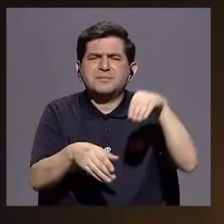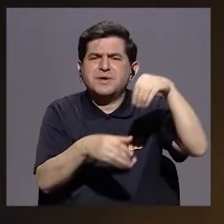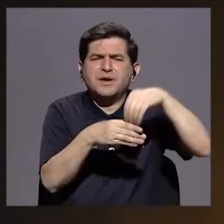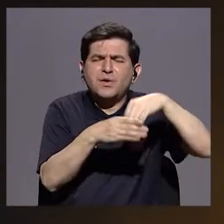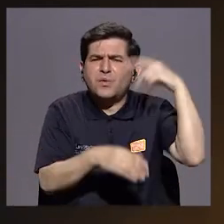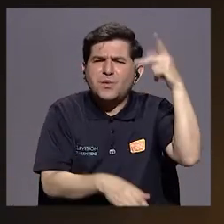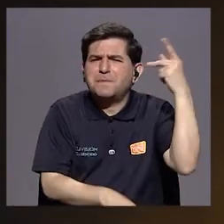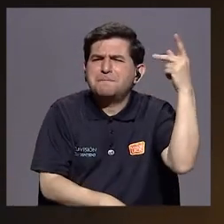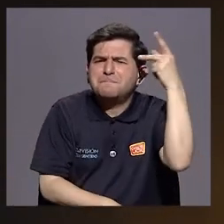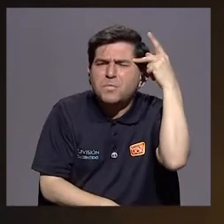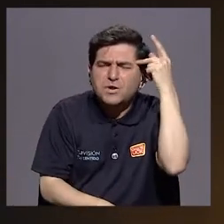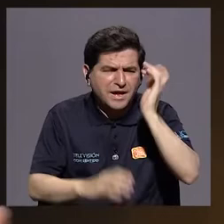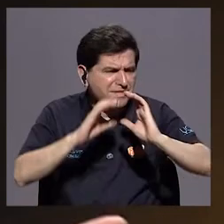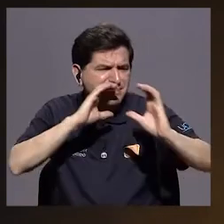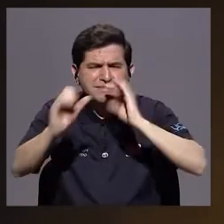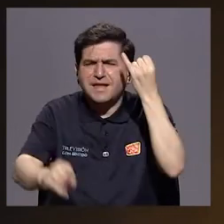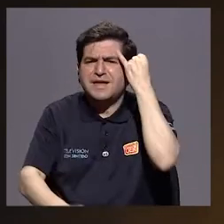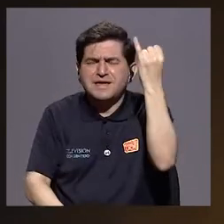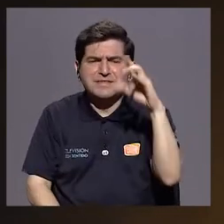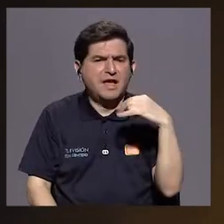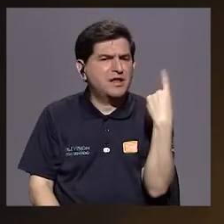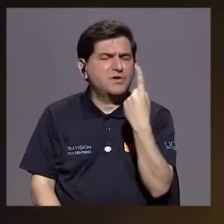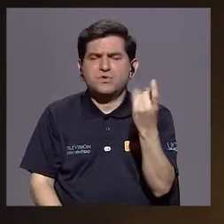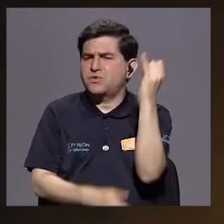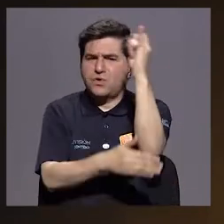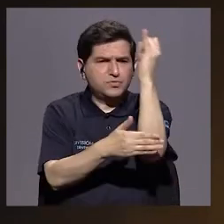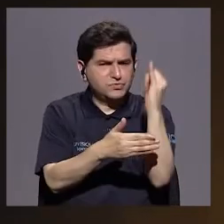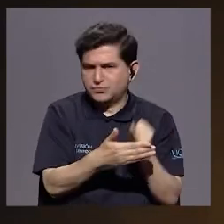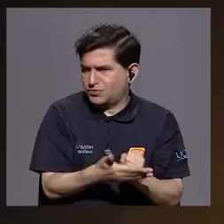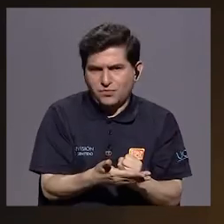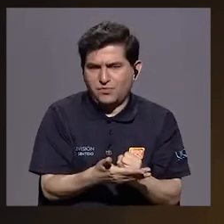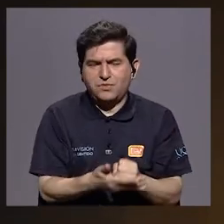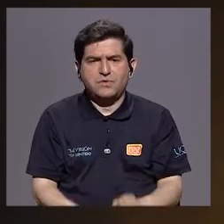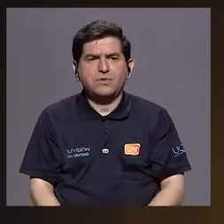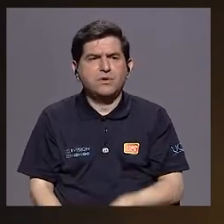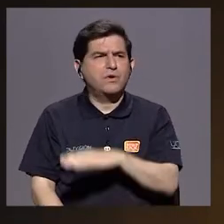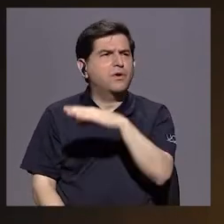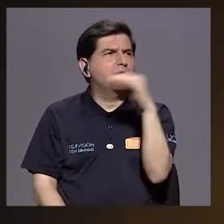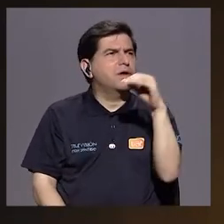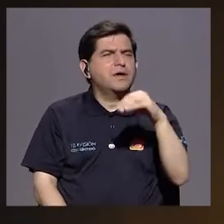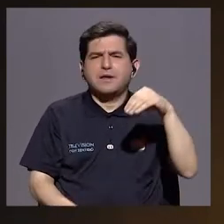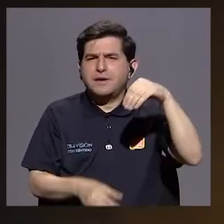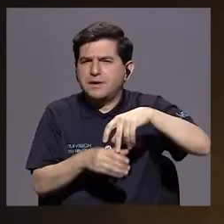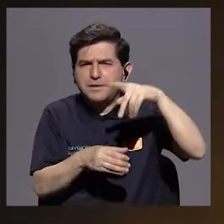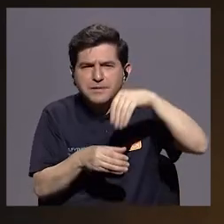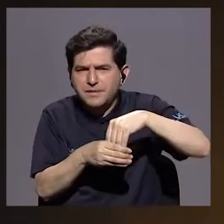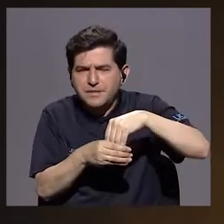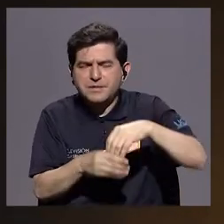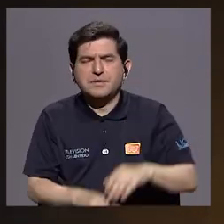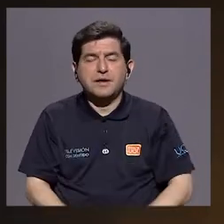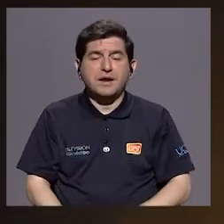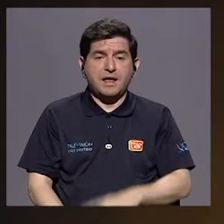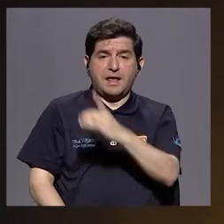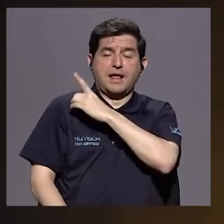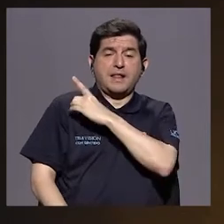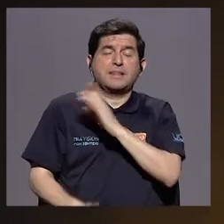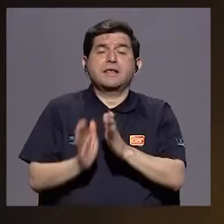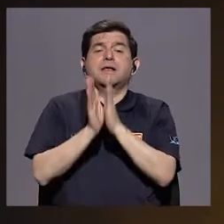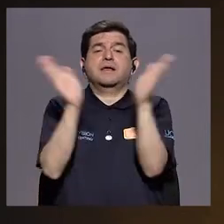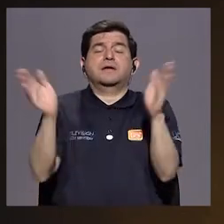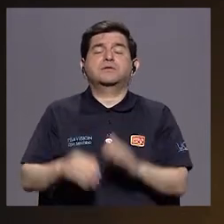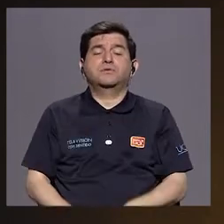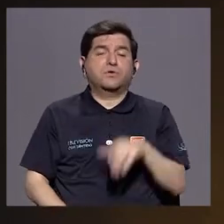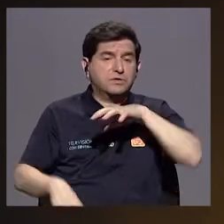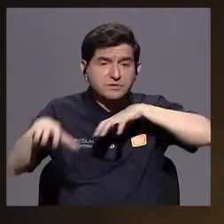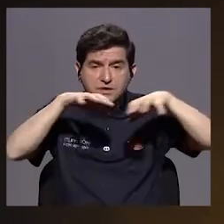político que puedan comunicar una idea más allá del arte y cómo se involucra el curador o el director general de la bienal